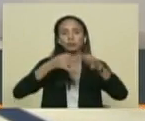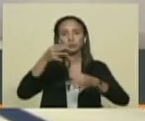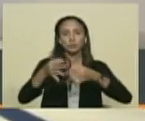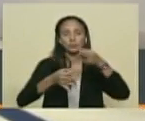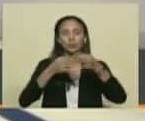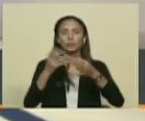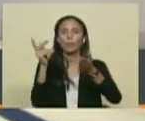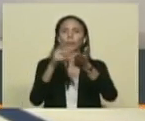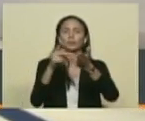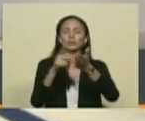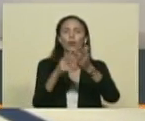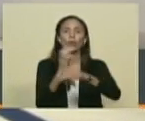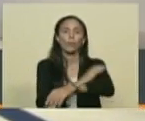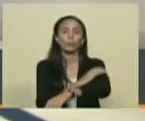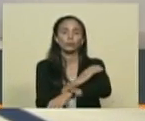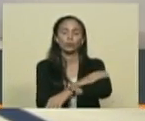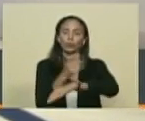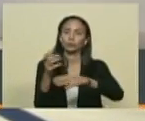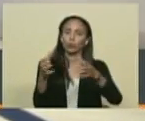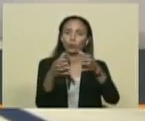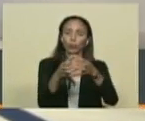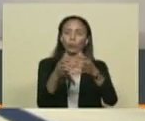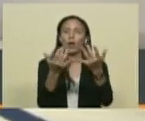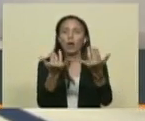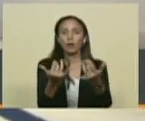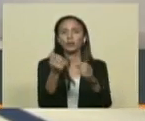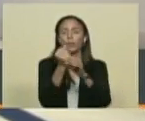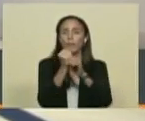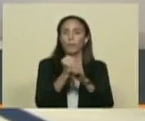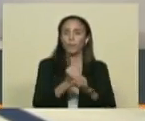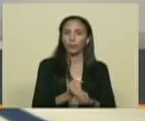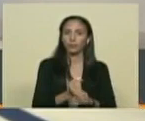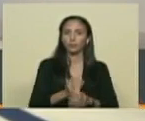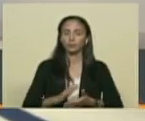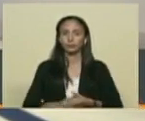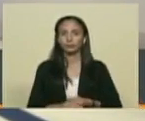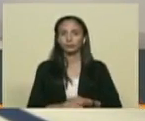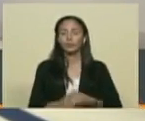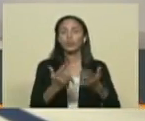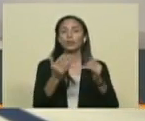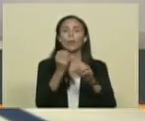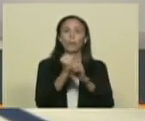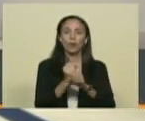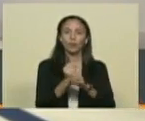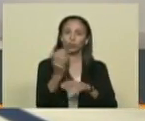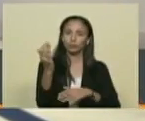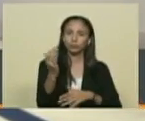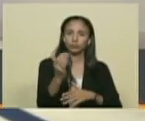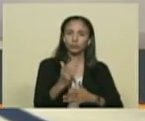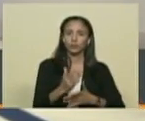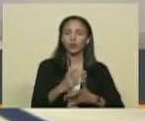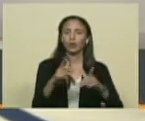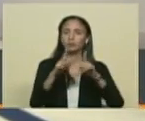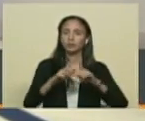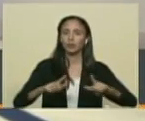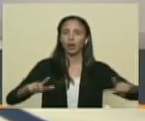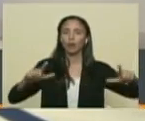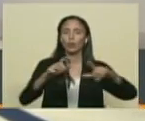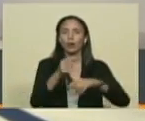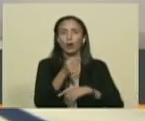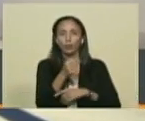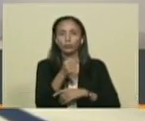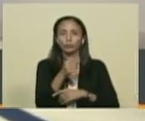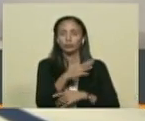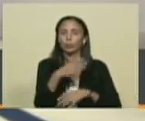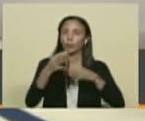los representantes de la oposición que en este momento están próximos a acercarse al podio de oradores